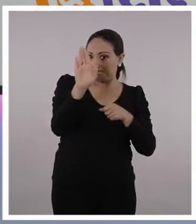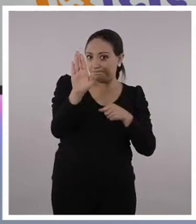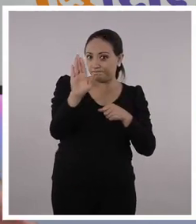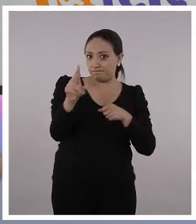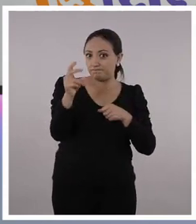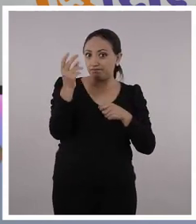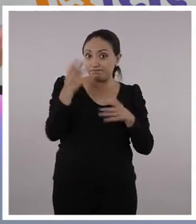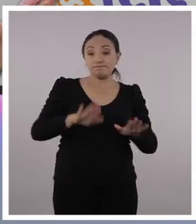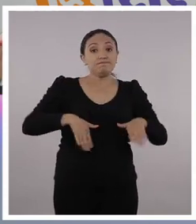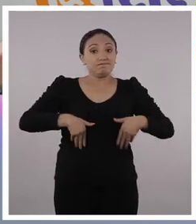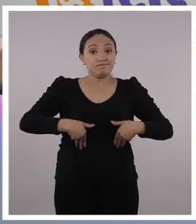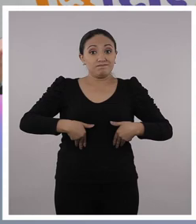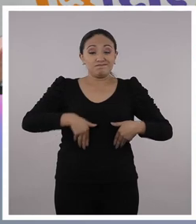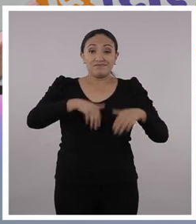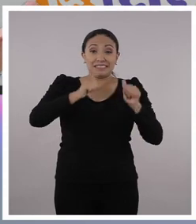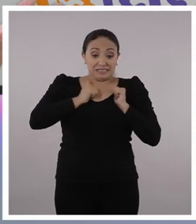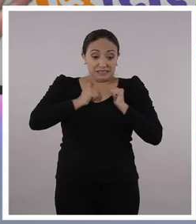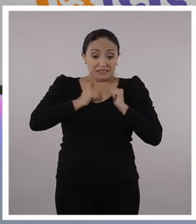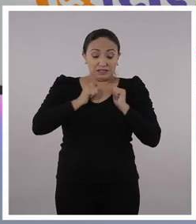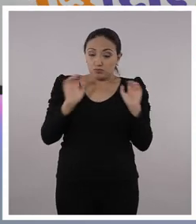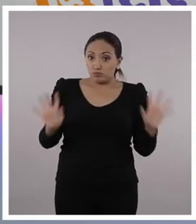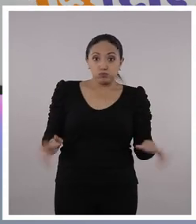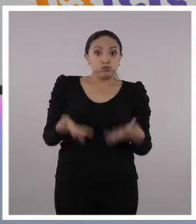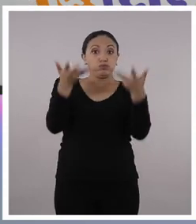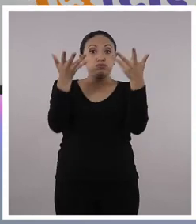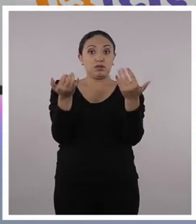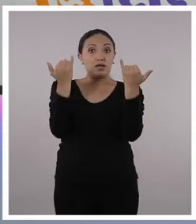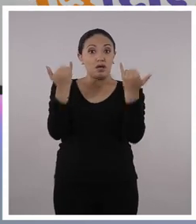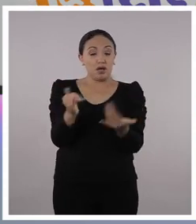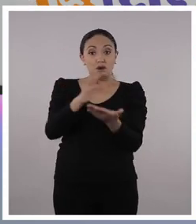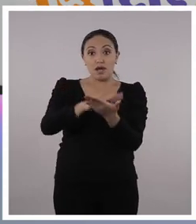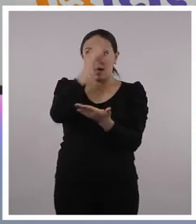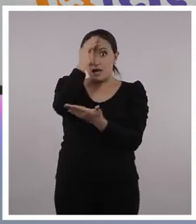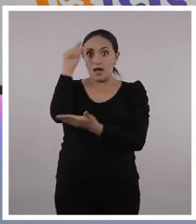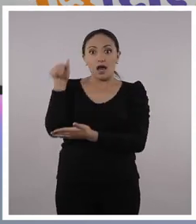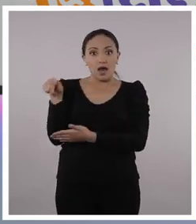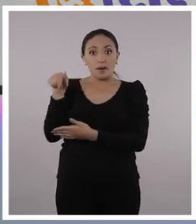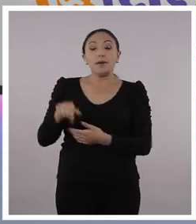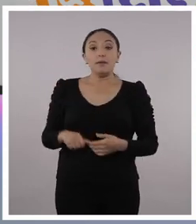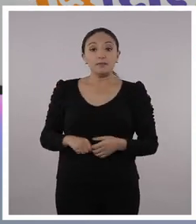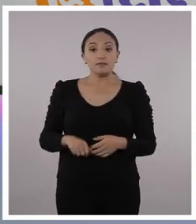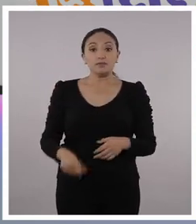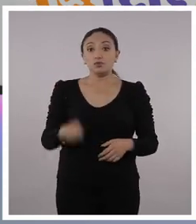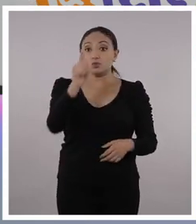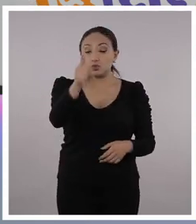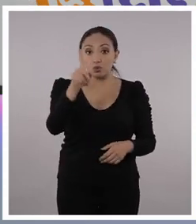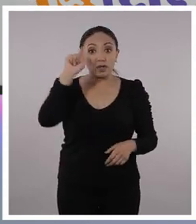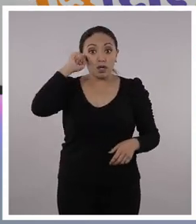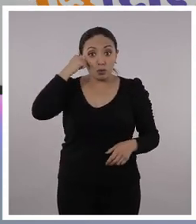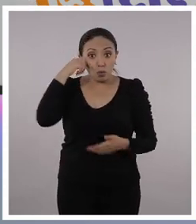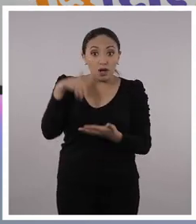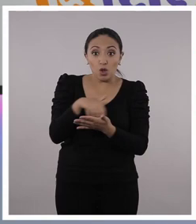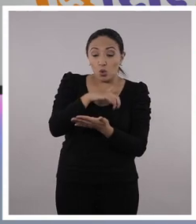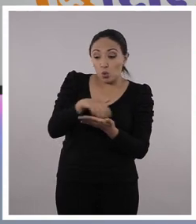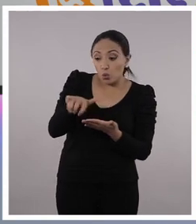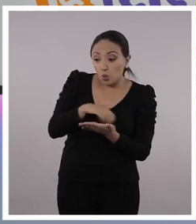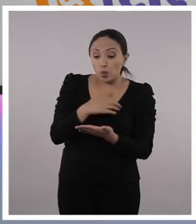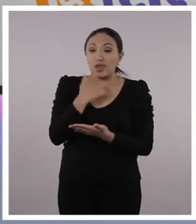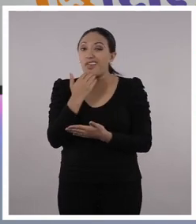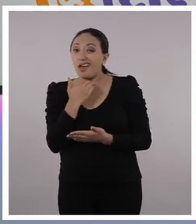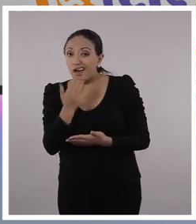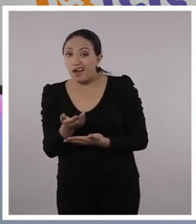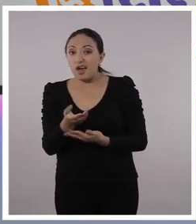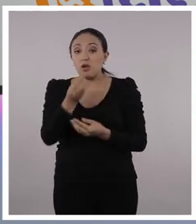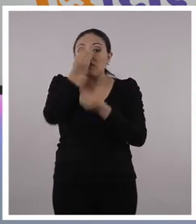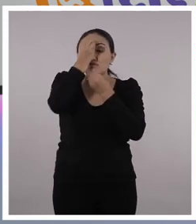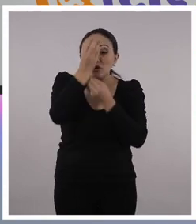momento de descansar y renovar las energías. Ya que hemos aprendido junto a la profe Monse, recuerden que si tienen alguna duda, quieren hacer